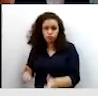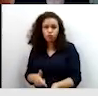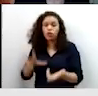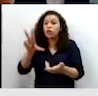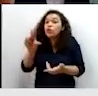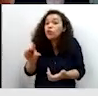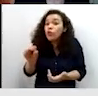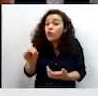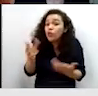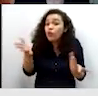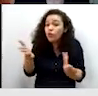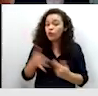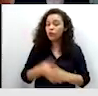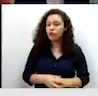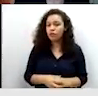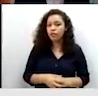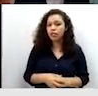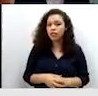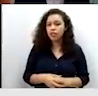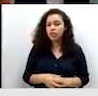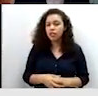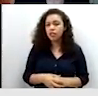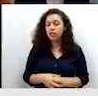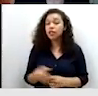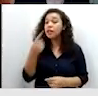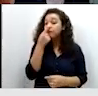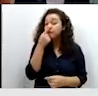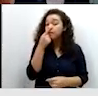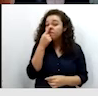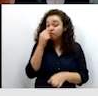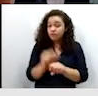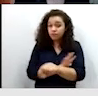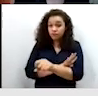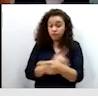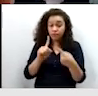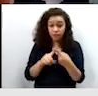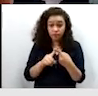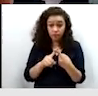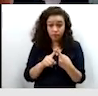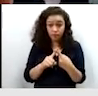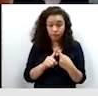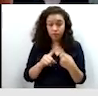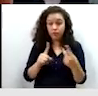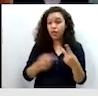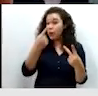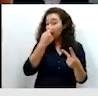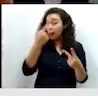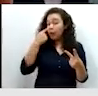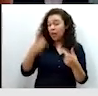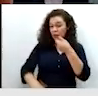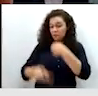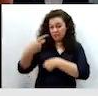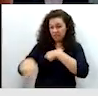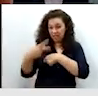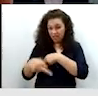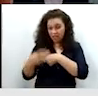que hacen es sensibilizar la vía aérea, pueden dañar las mucosas,